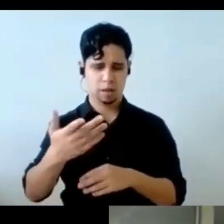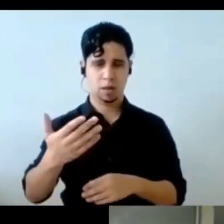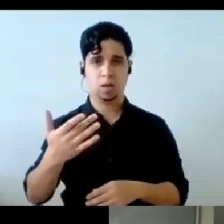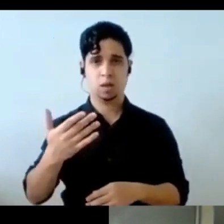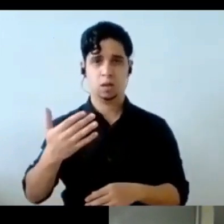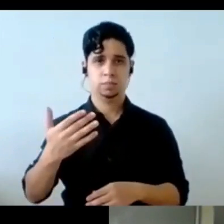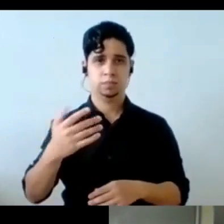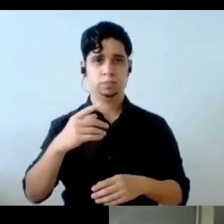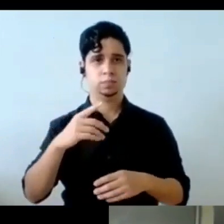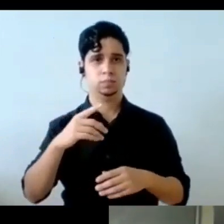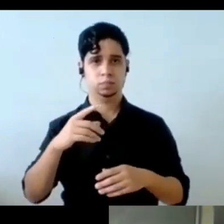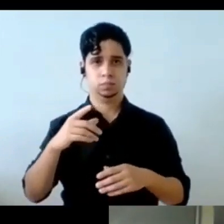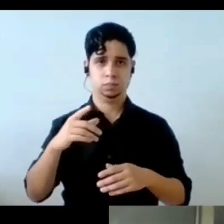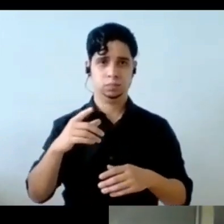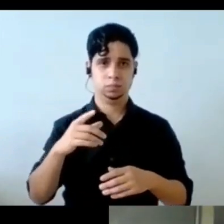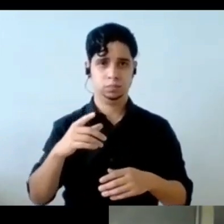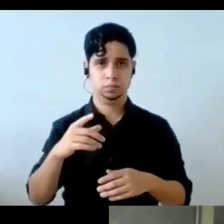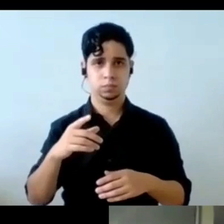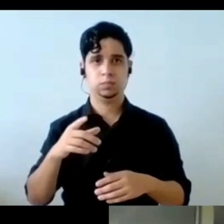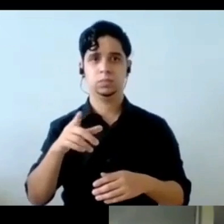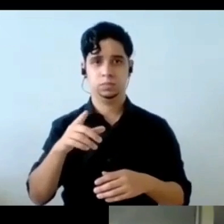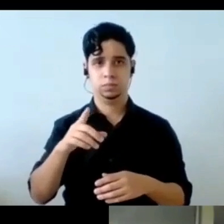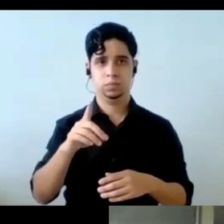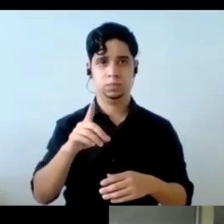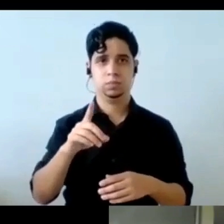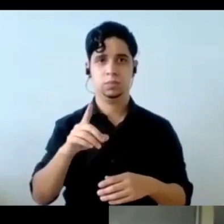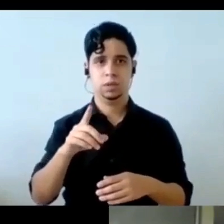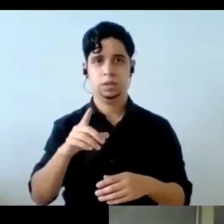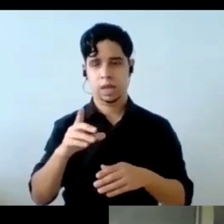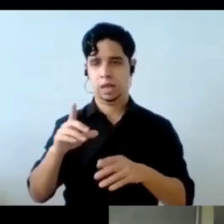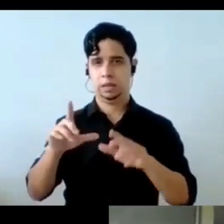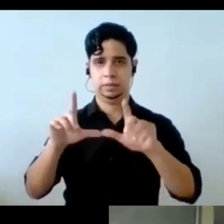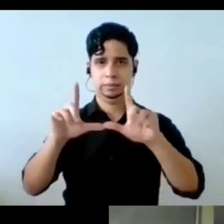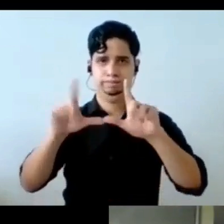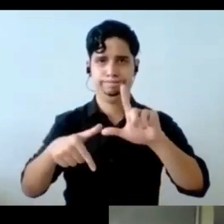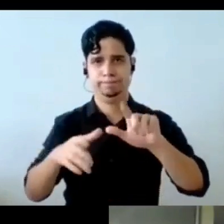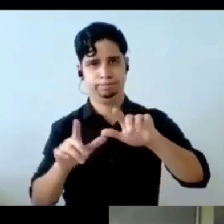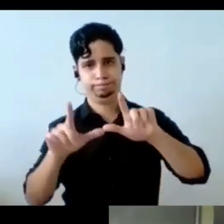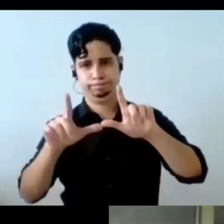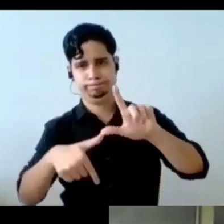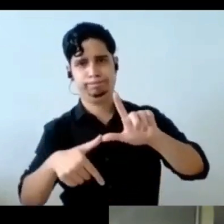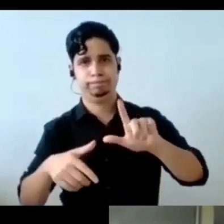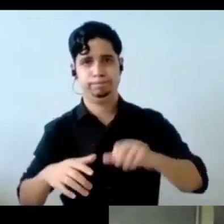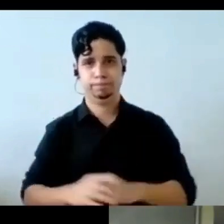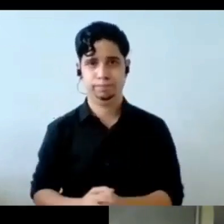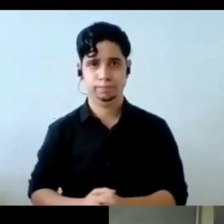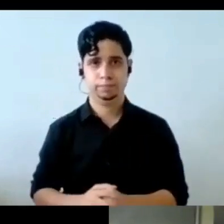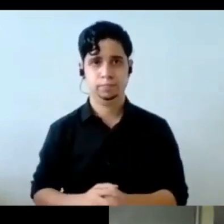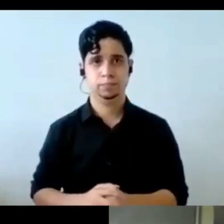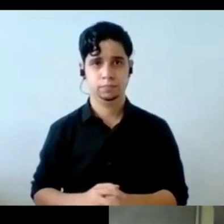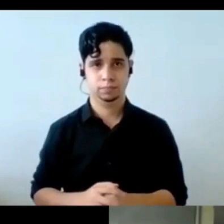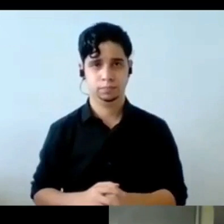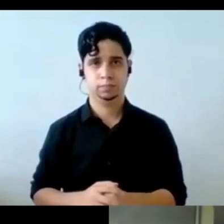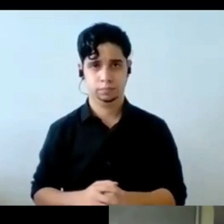en la abogacía se hace, o sea, si te quitan el título, pues algo así pasaba acá también con él, con el doctor, y